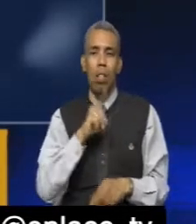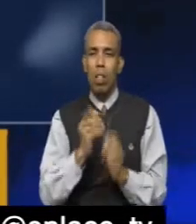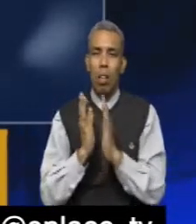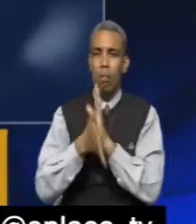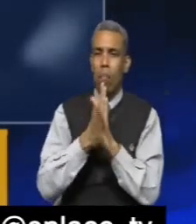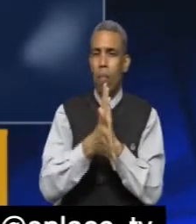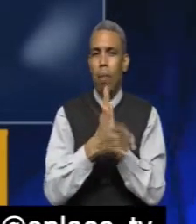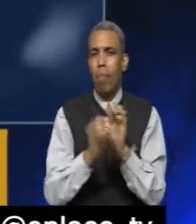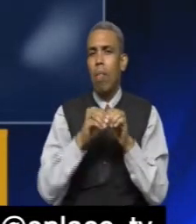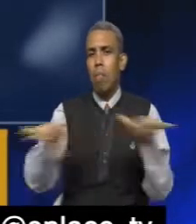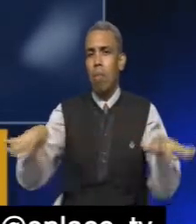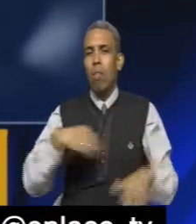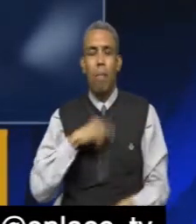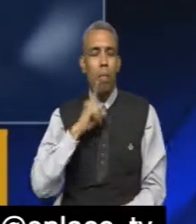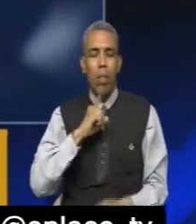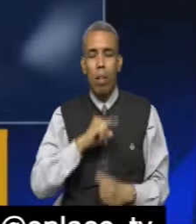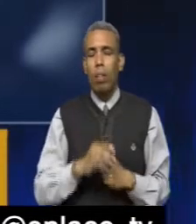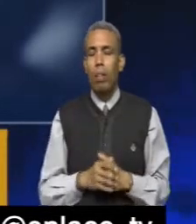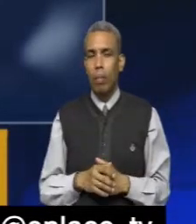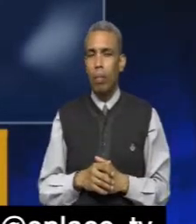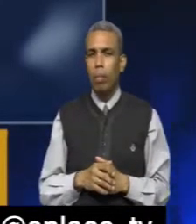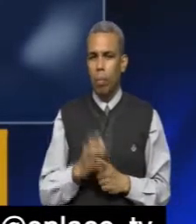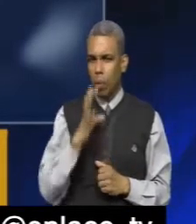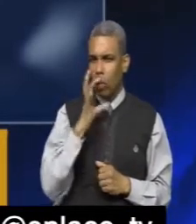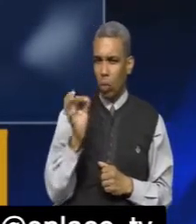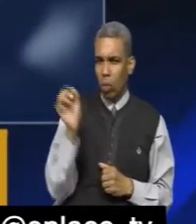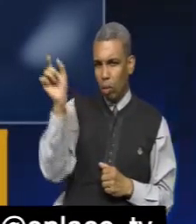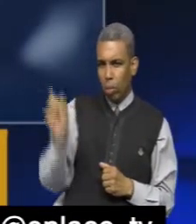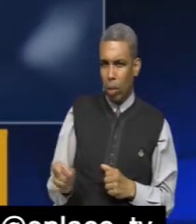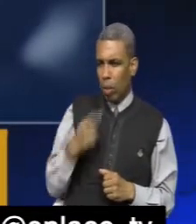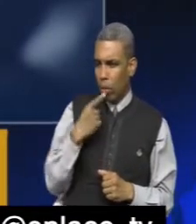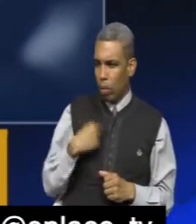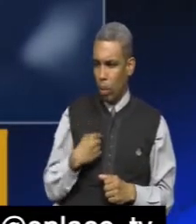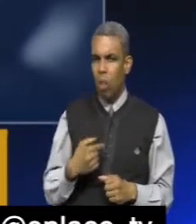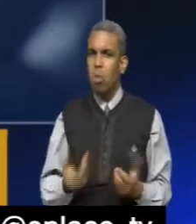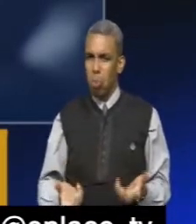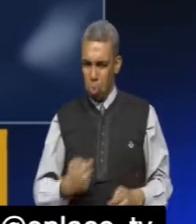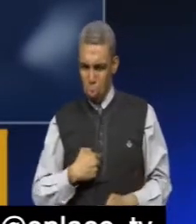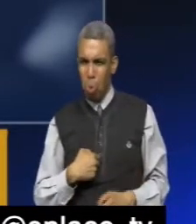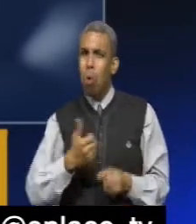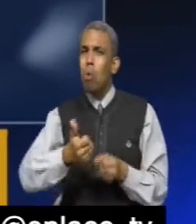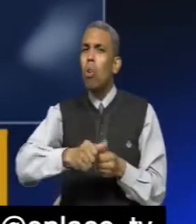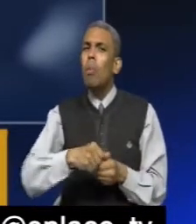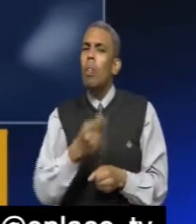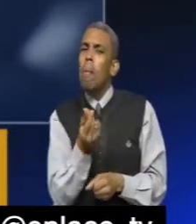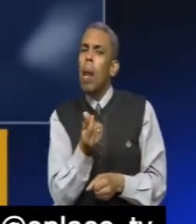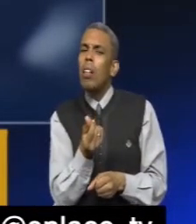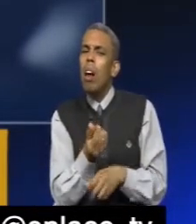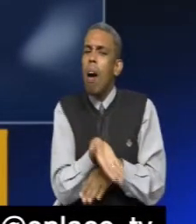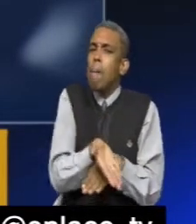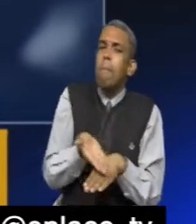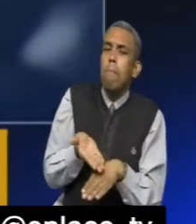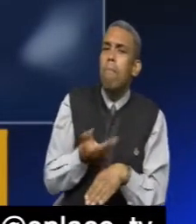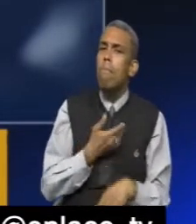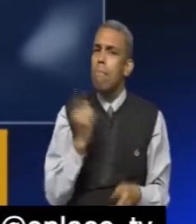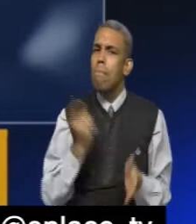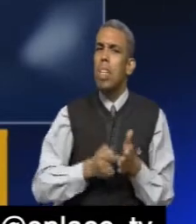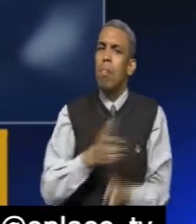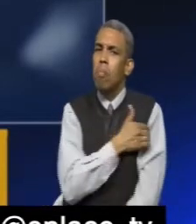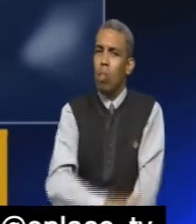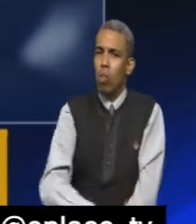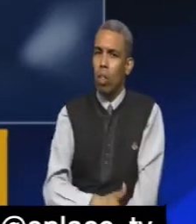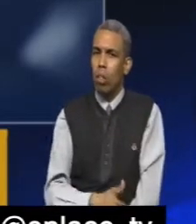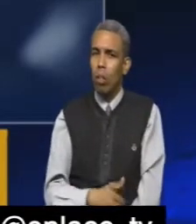así, él inclusive ahí lo dijo. Dijo, yo no sé quién es el que me está diciendo que yo estoy pidiendo 1.000 millones de pesos. Yo no estoy